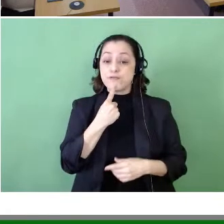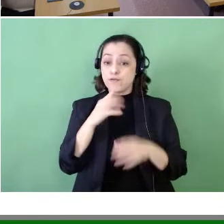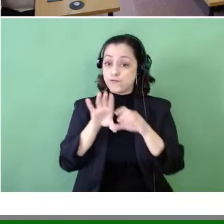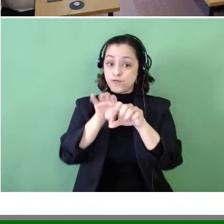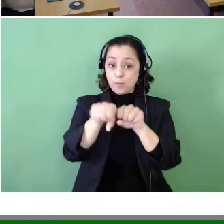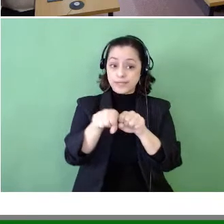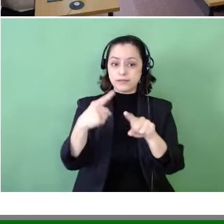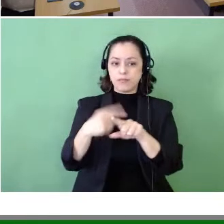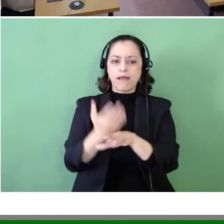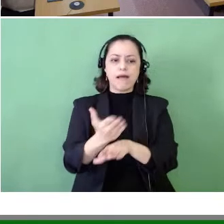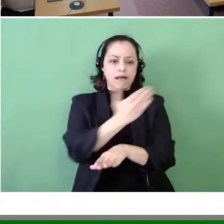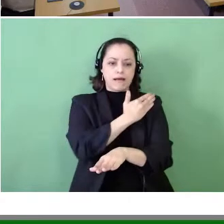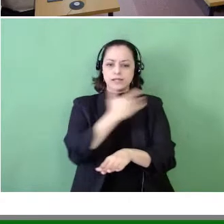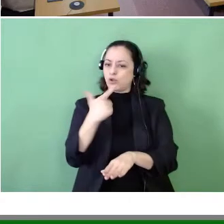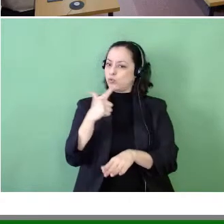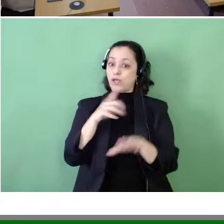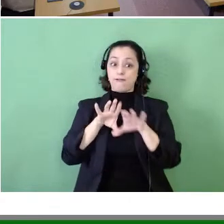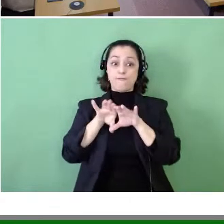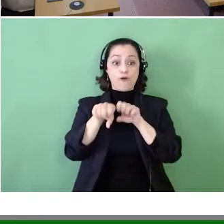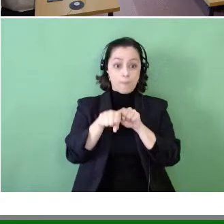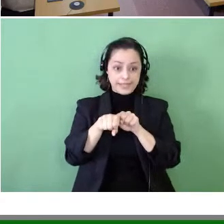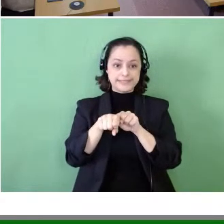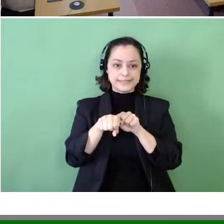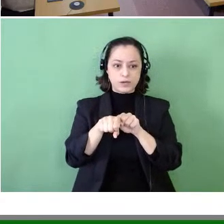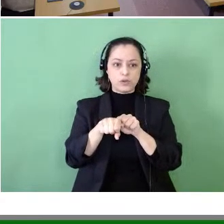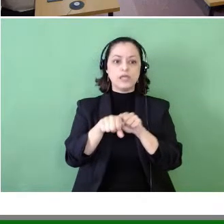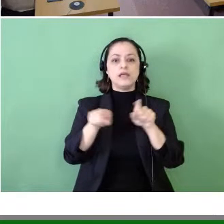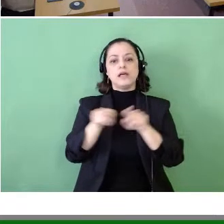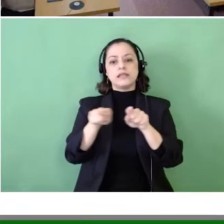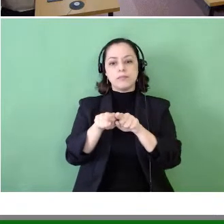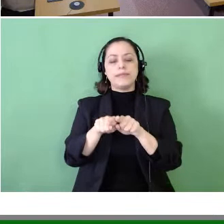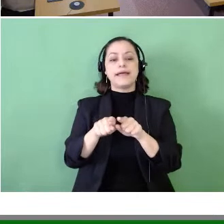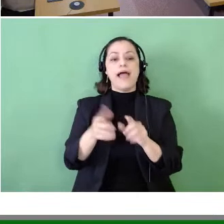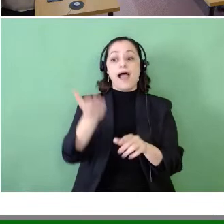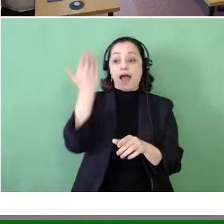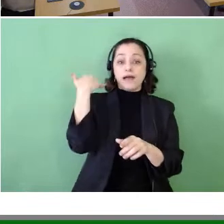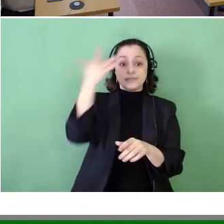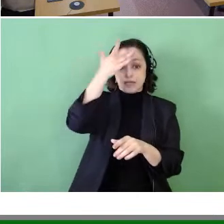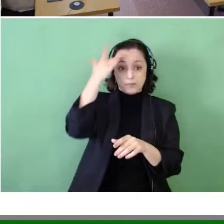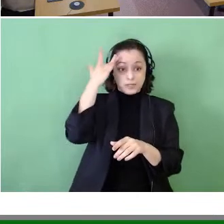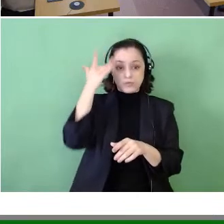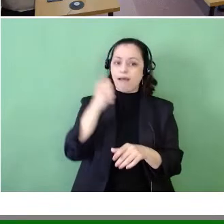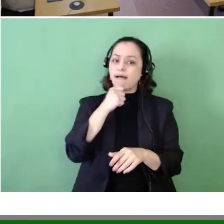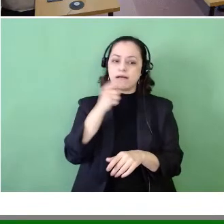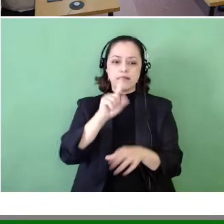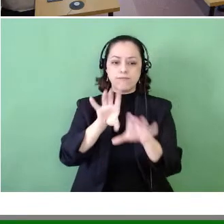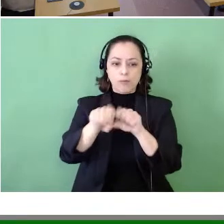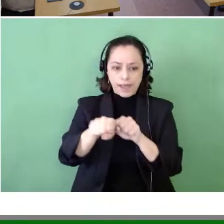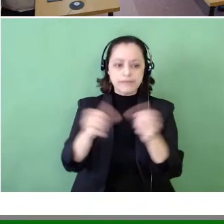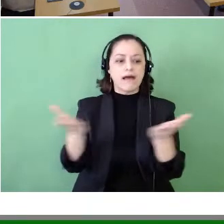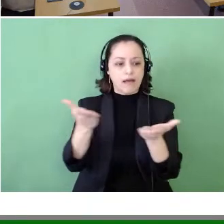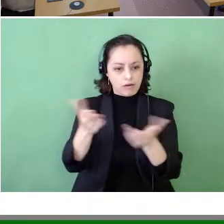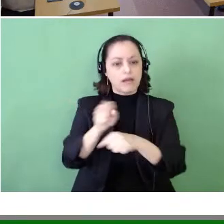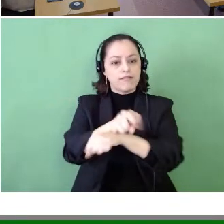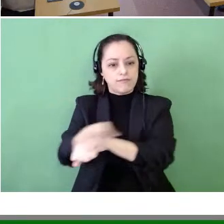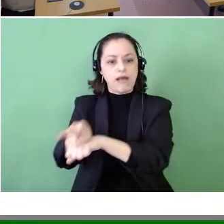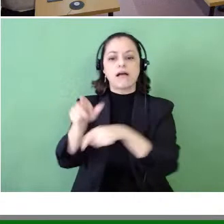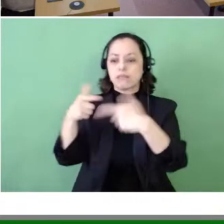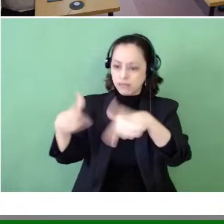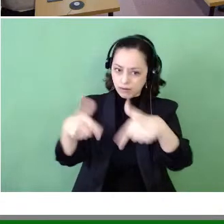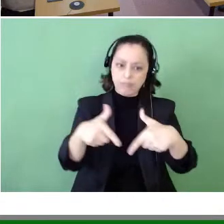formación antes, cómo están trabajando, cómo fueron formados esos que están ahora en el mercado, y describir